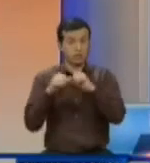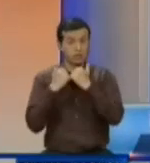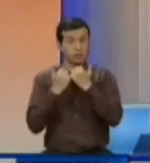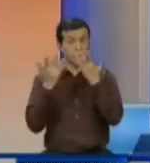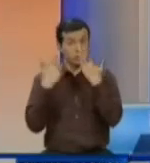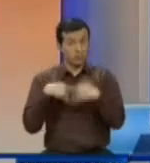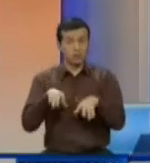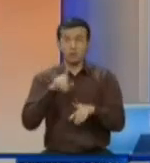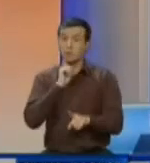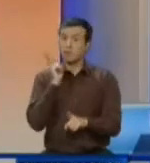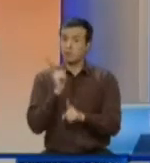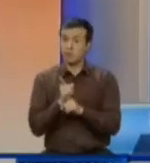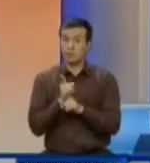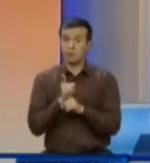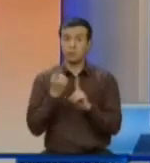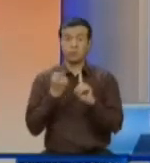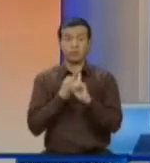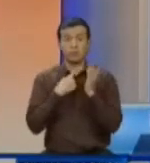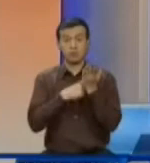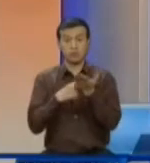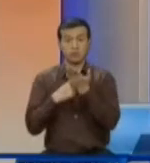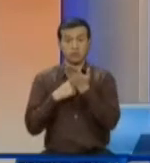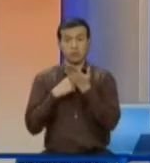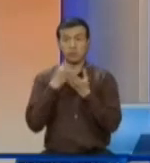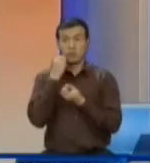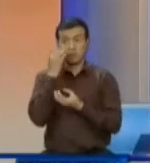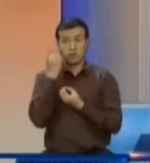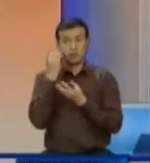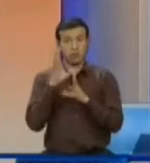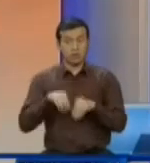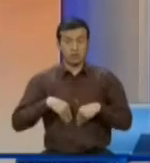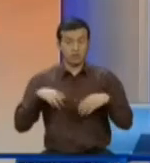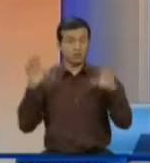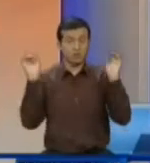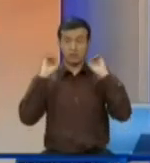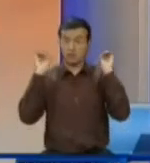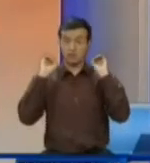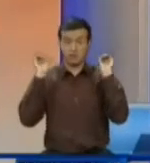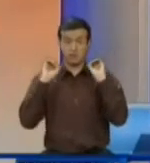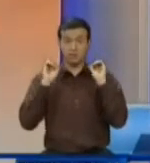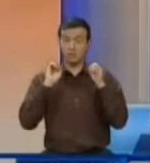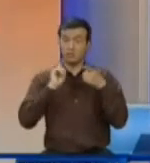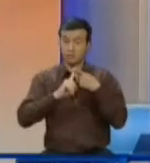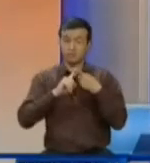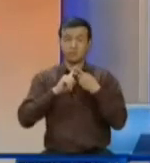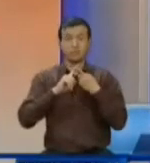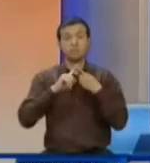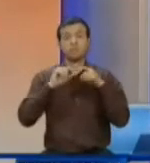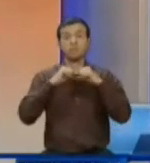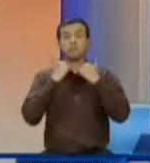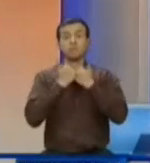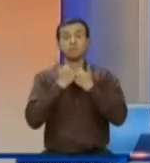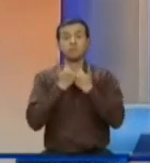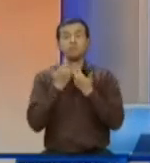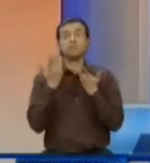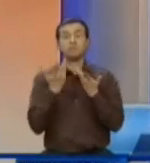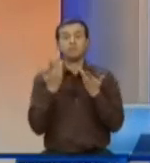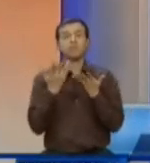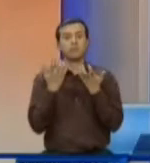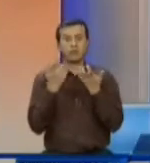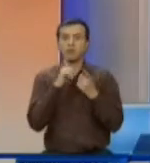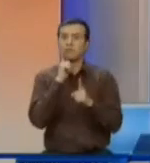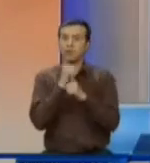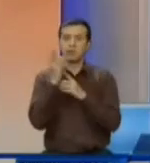de las cuales por cierto para primer debate no se tomó ninguna ni un punto ni una coma en las recomendaciones que nos daba la asamblea en ese sentido son para maximizar